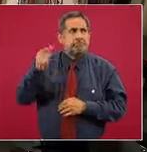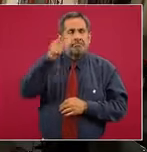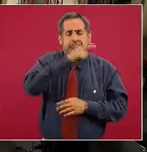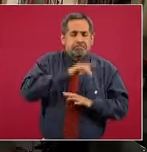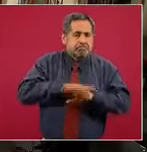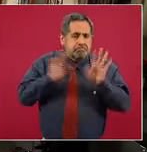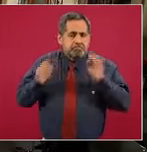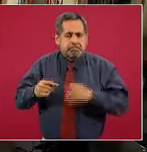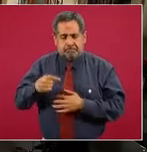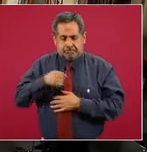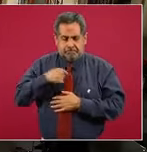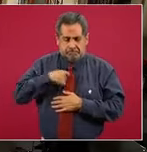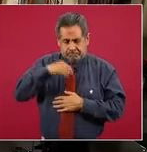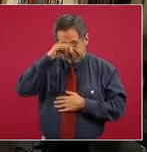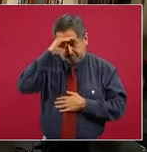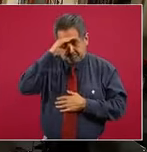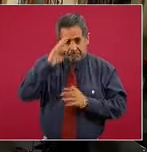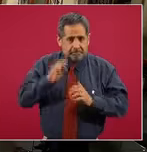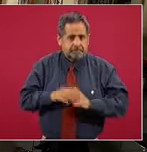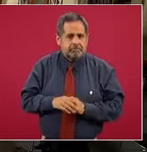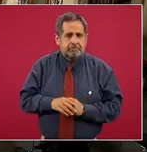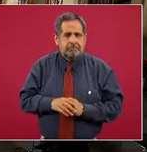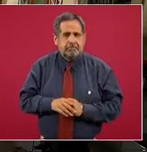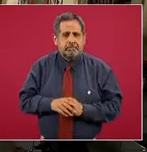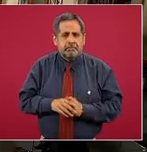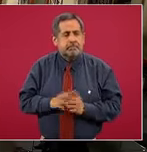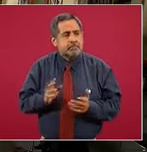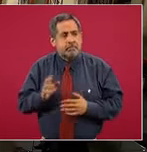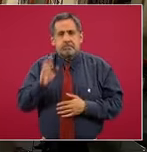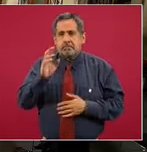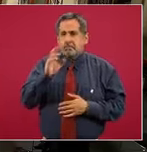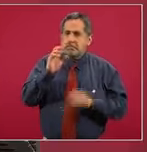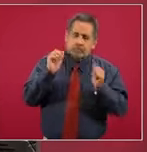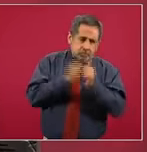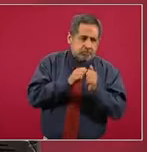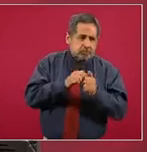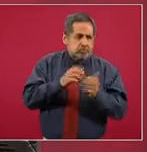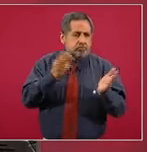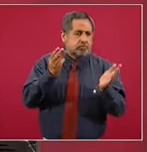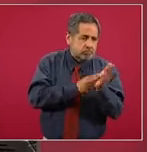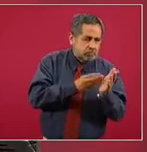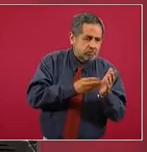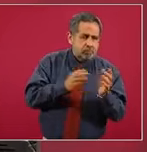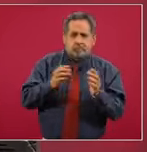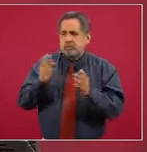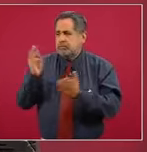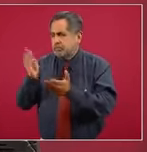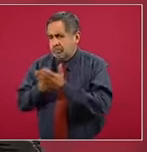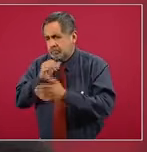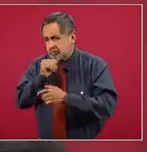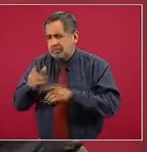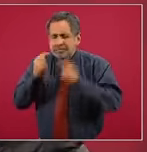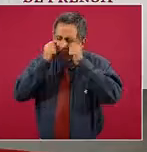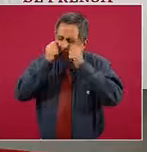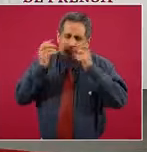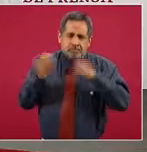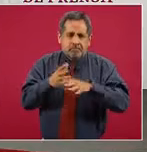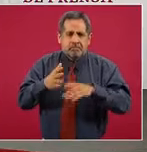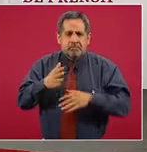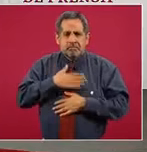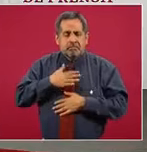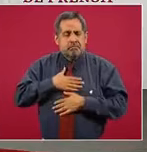independientemente de que haya o no haya una multa en el lugar en donde yo esté, pues